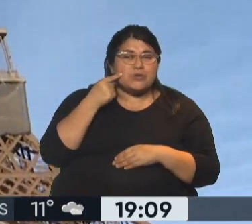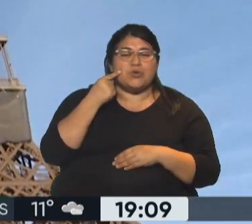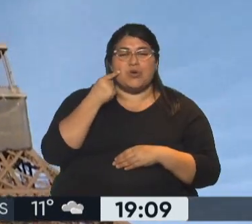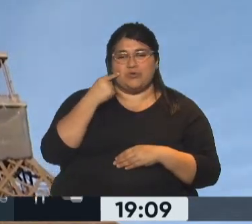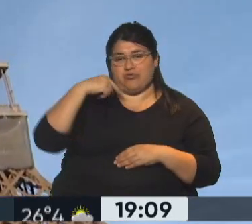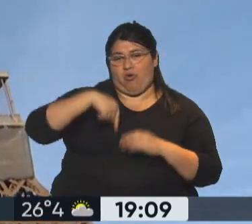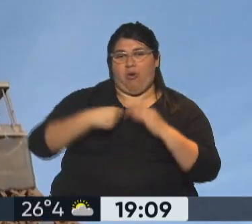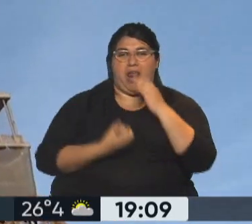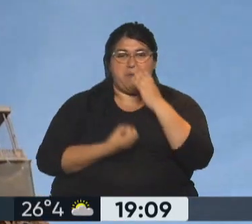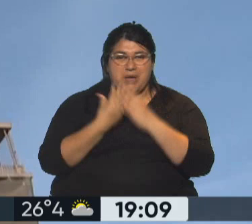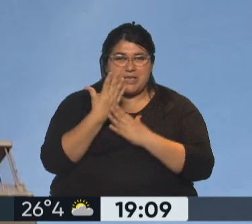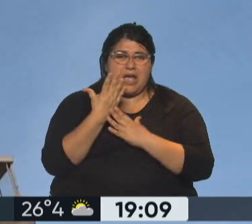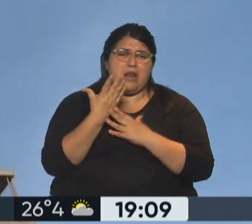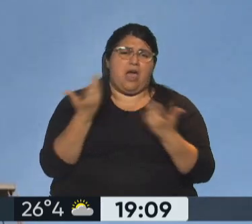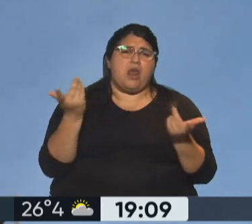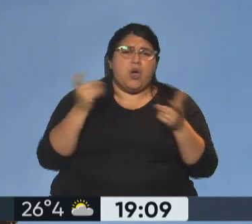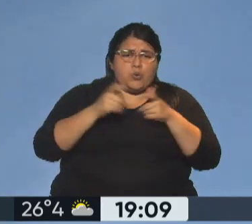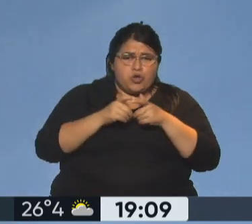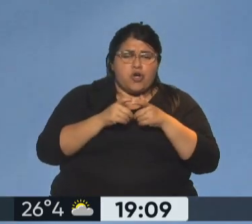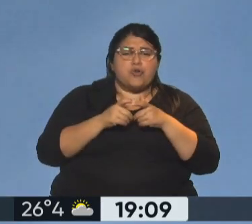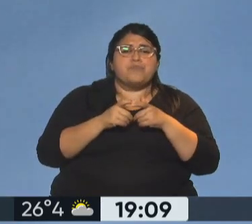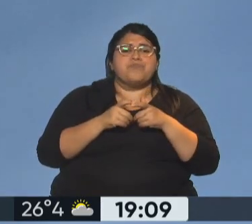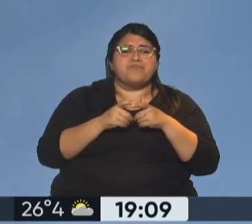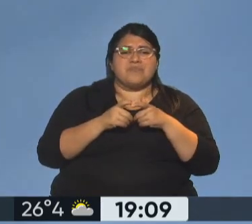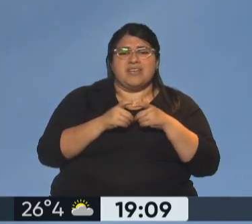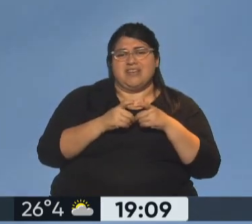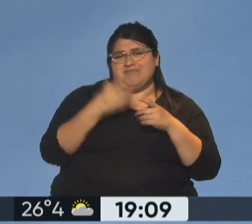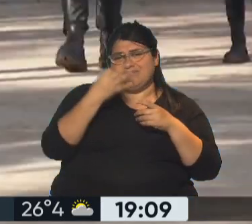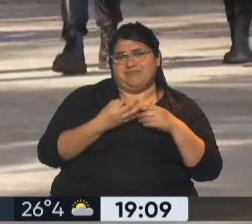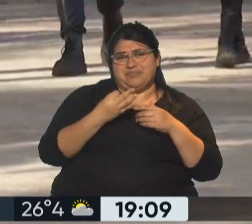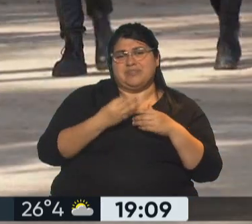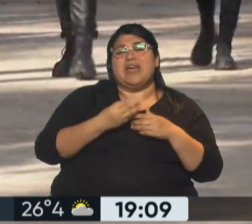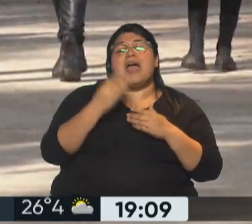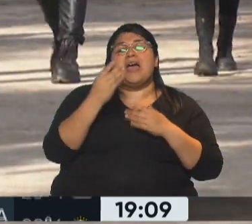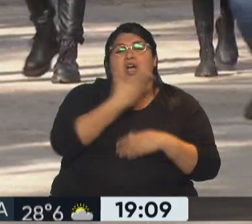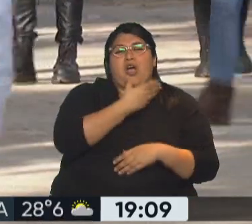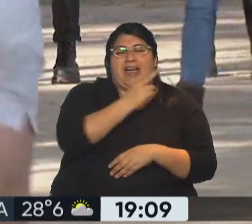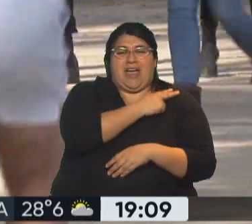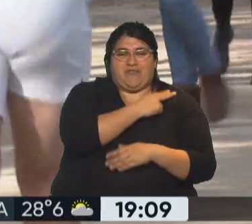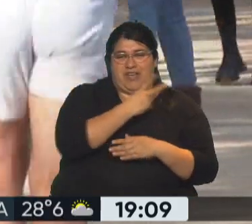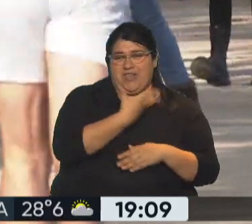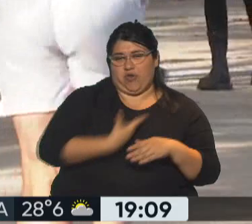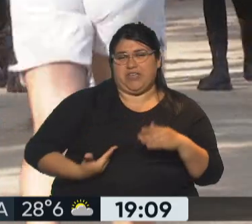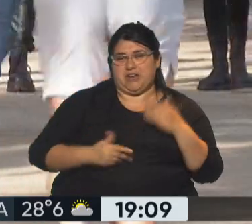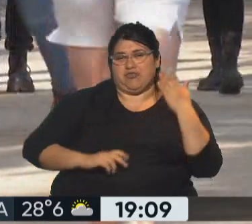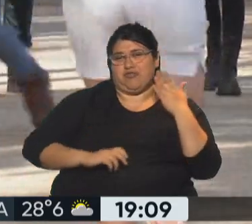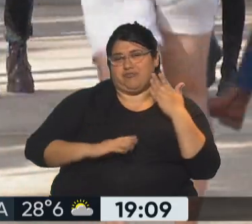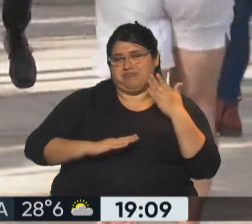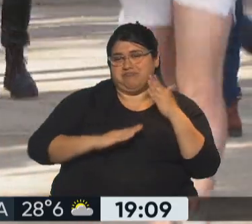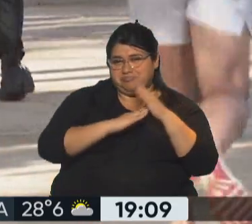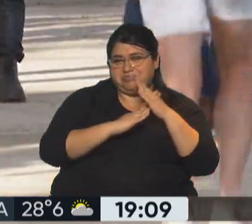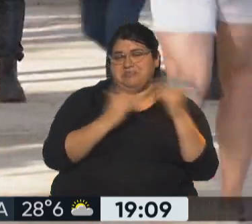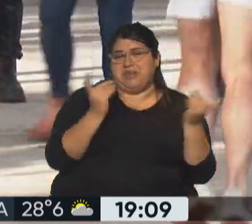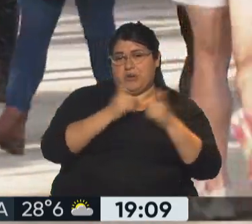la mañana una reunión con la alcaldesa de París, Anne Hidalgo, y luego una conferencia de